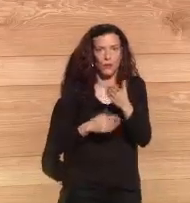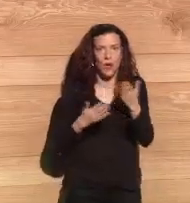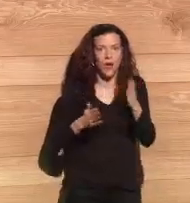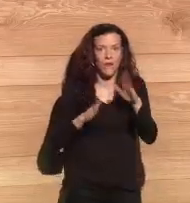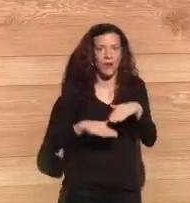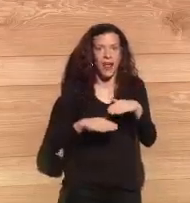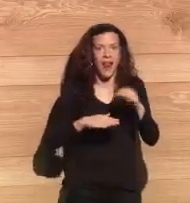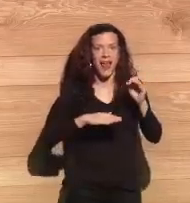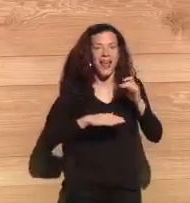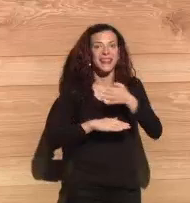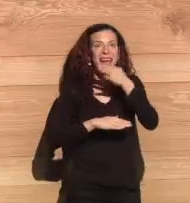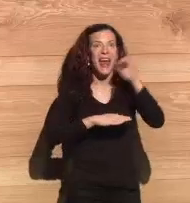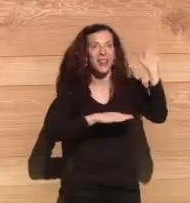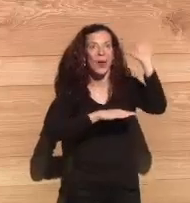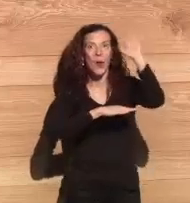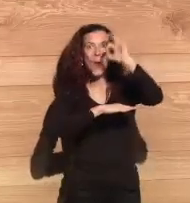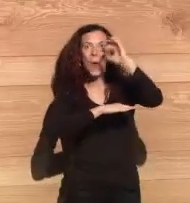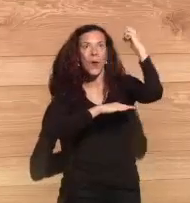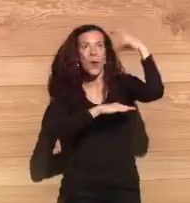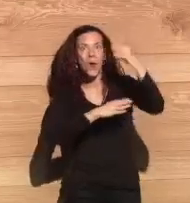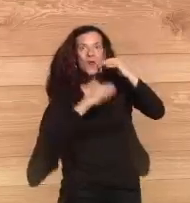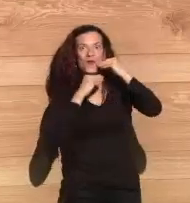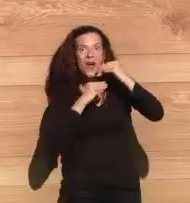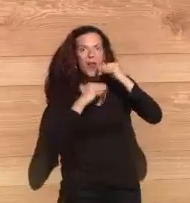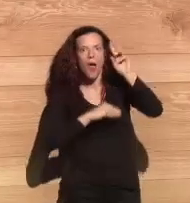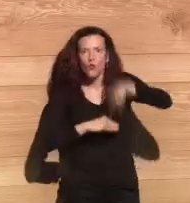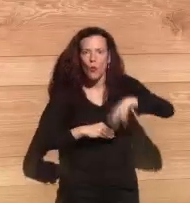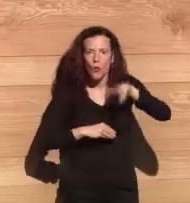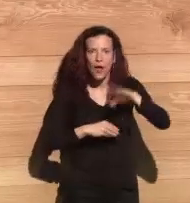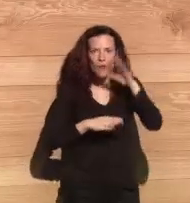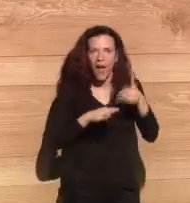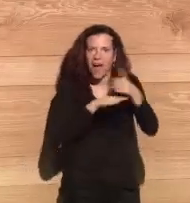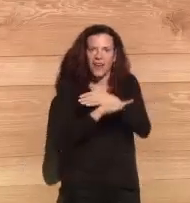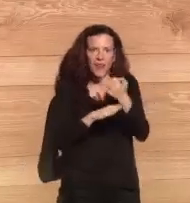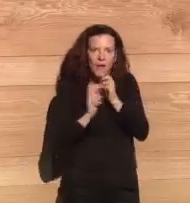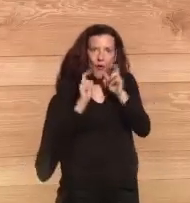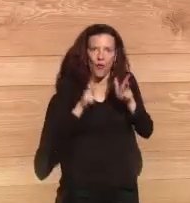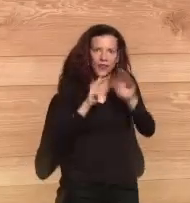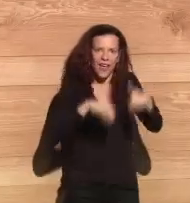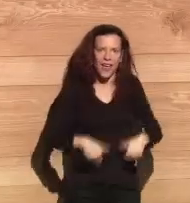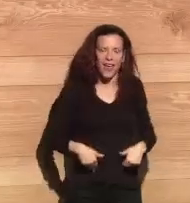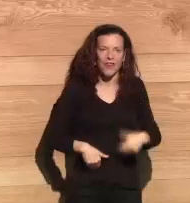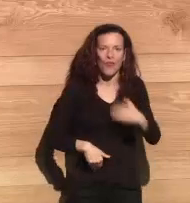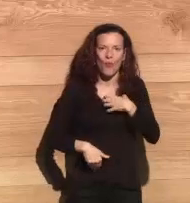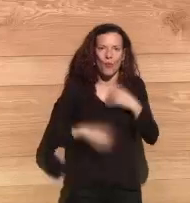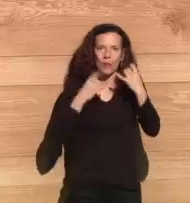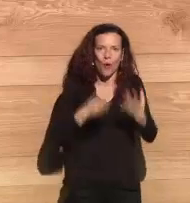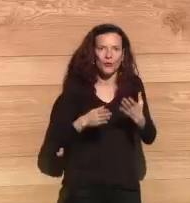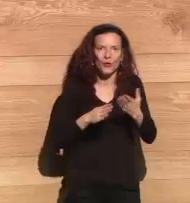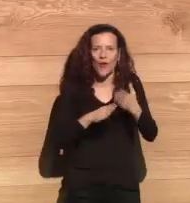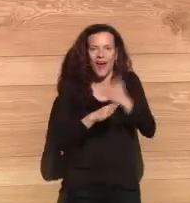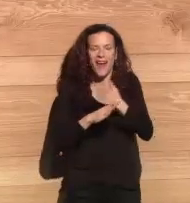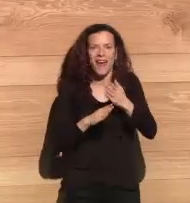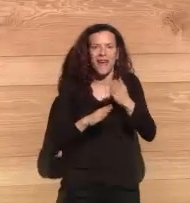tarde nunca la tenía, ¿no? Porque siempre tenía que estar en el hotel. Tenía que estar en el hotel. No podía salir temprano en cuanto